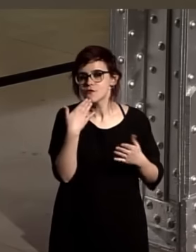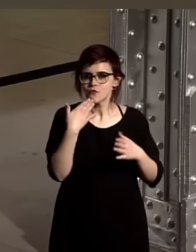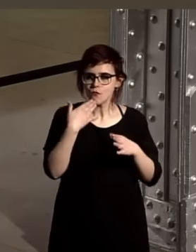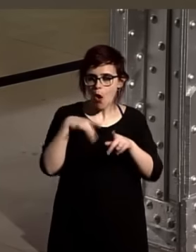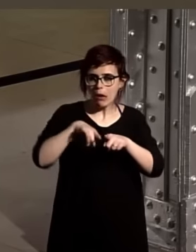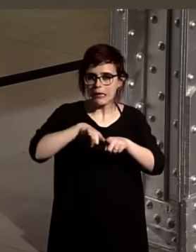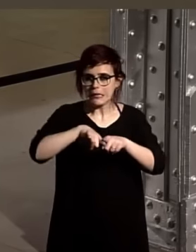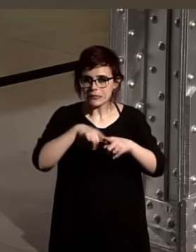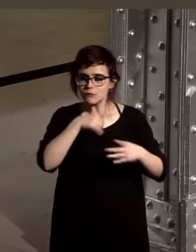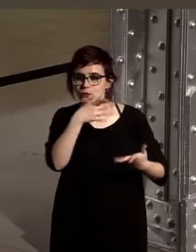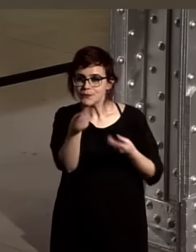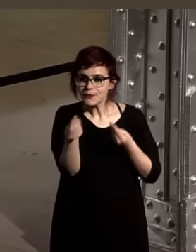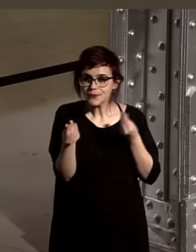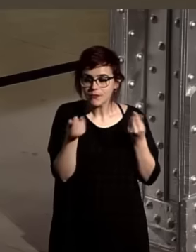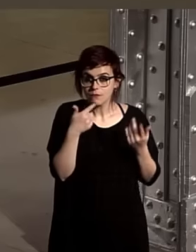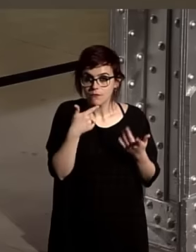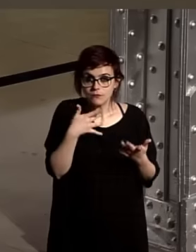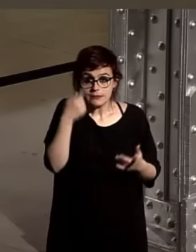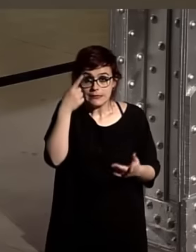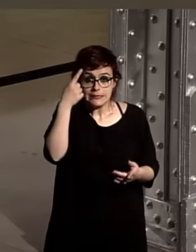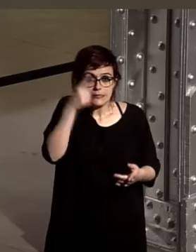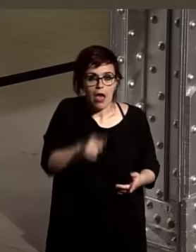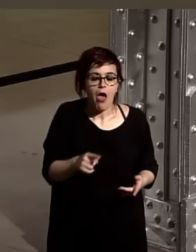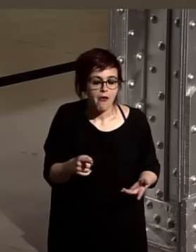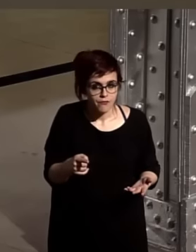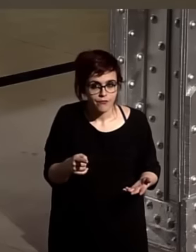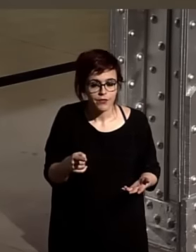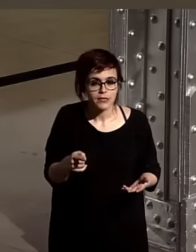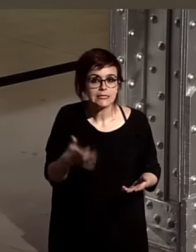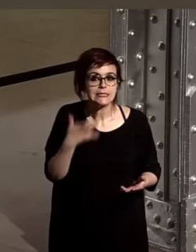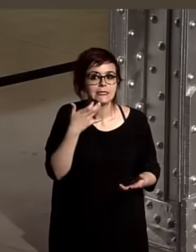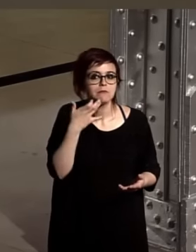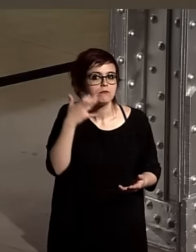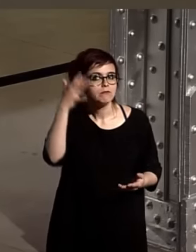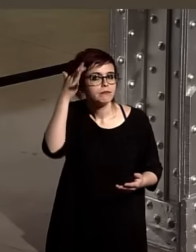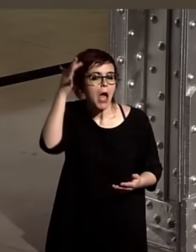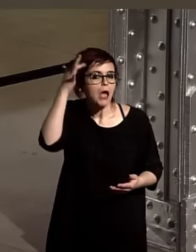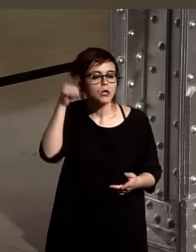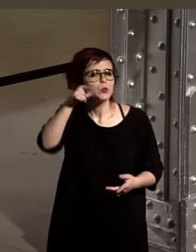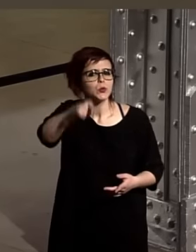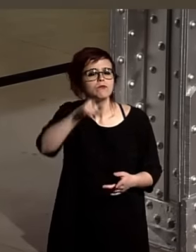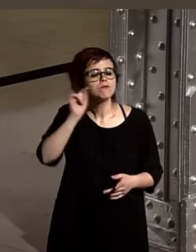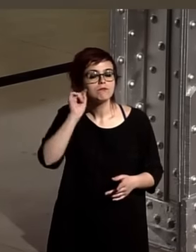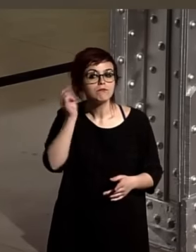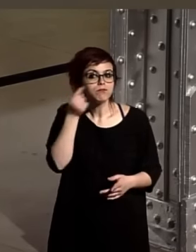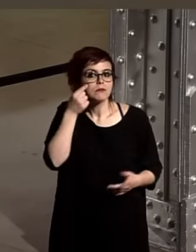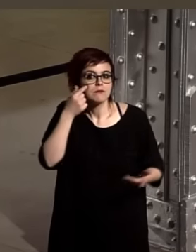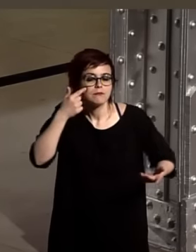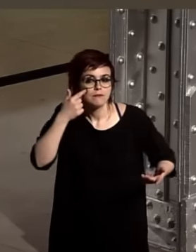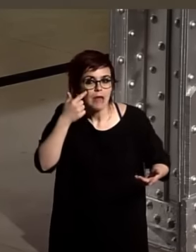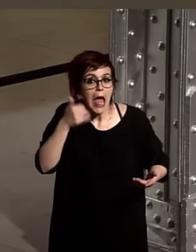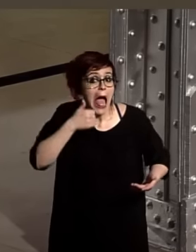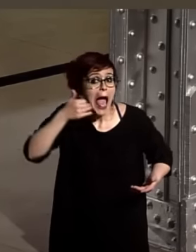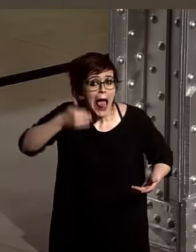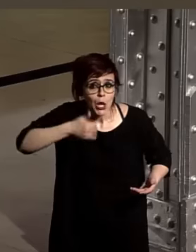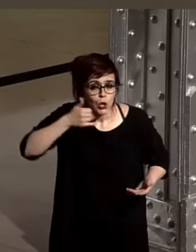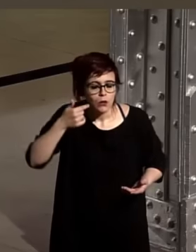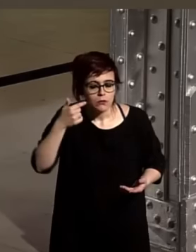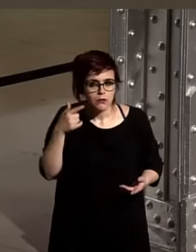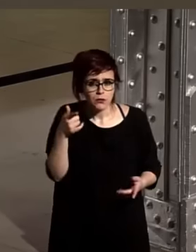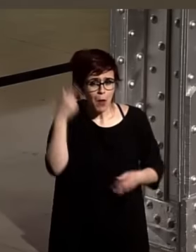por definición es decir que si tú descubres que Pues no lo sé cualquier